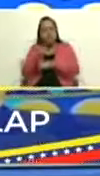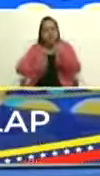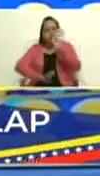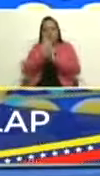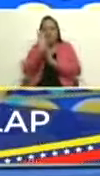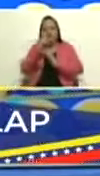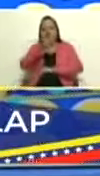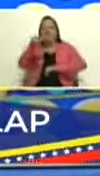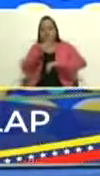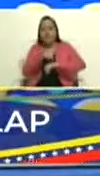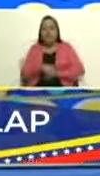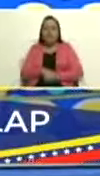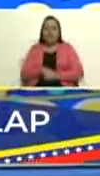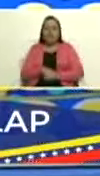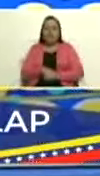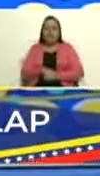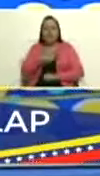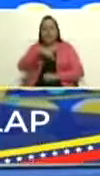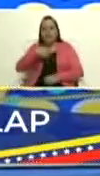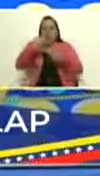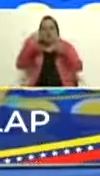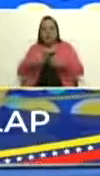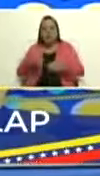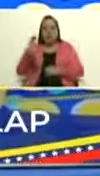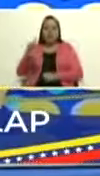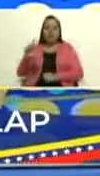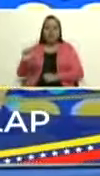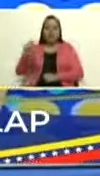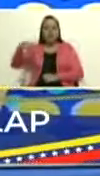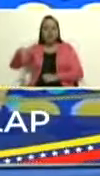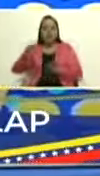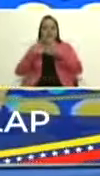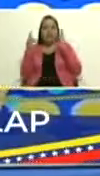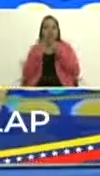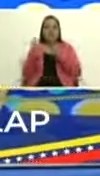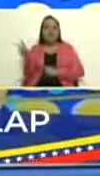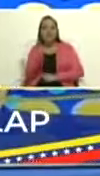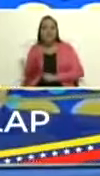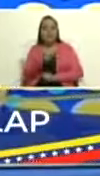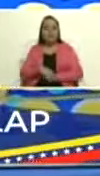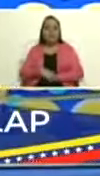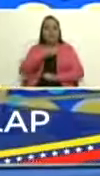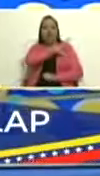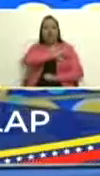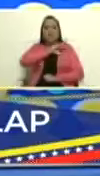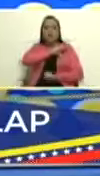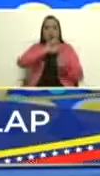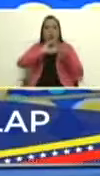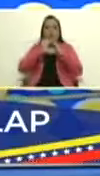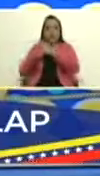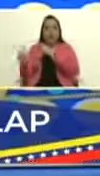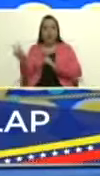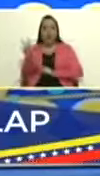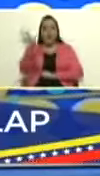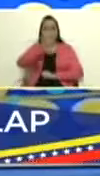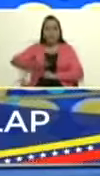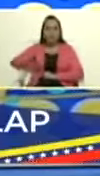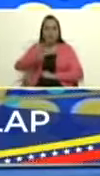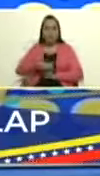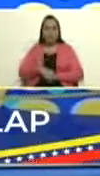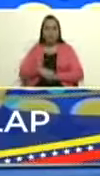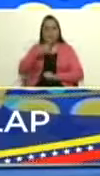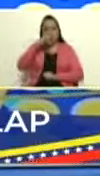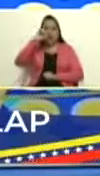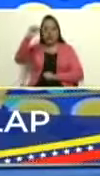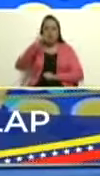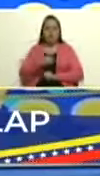nacional le vamos a garantizar los CLAD a la familia venezolana, a los consejos comunales venezolanos. Nicolás